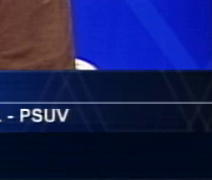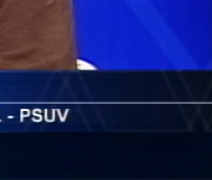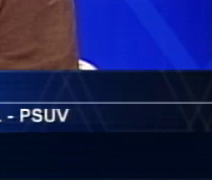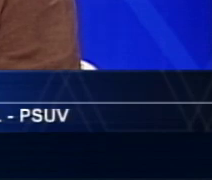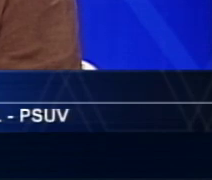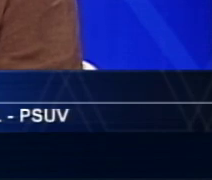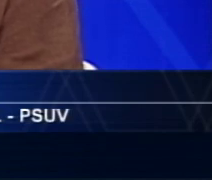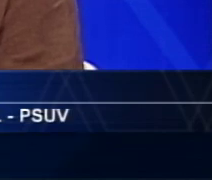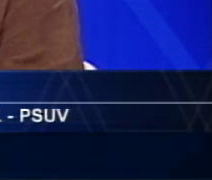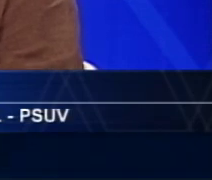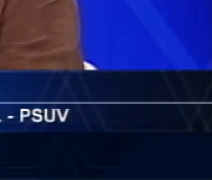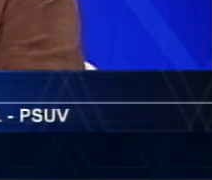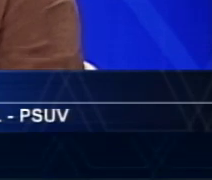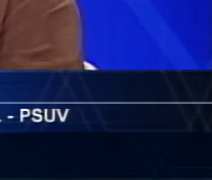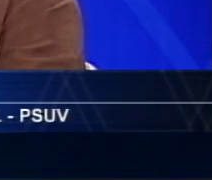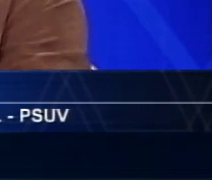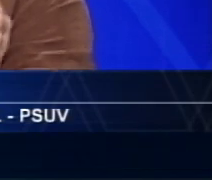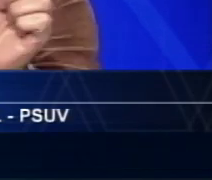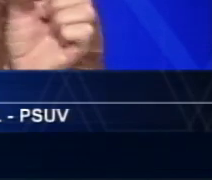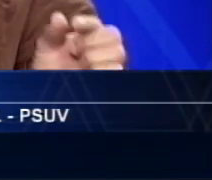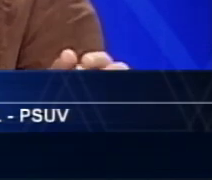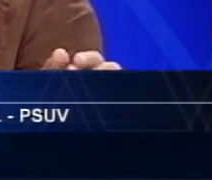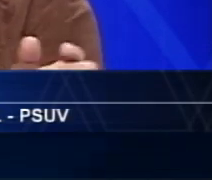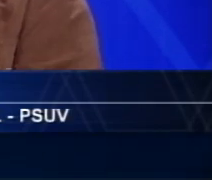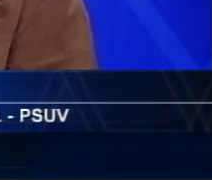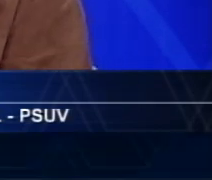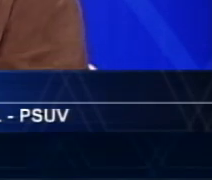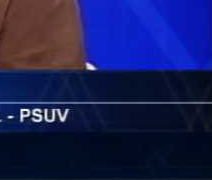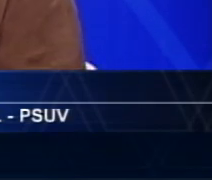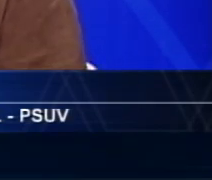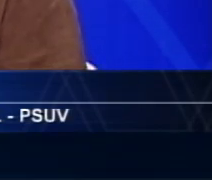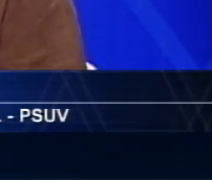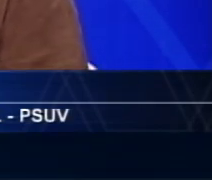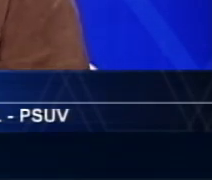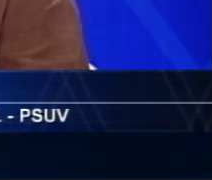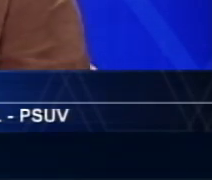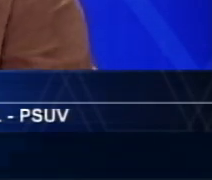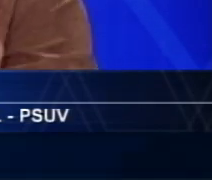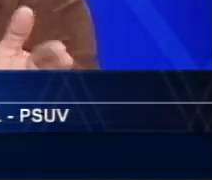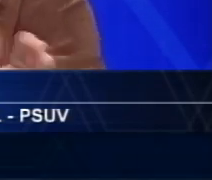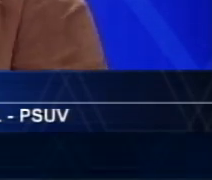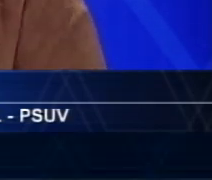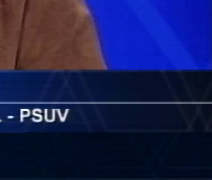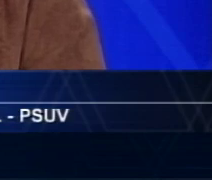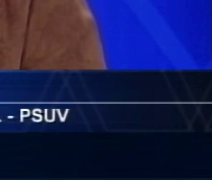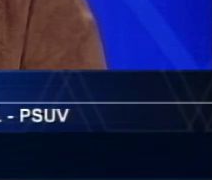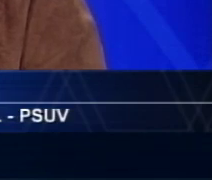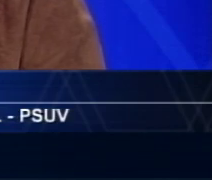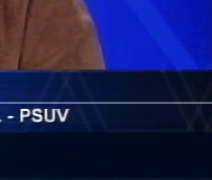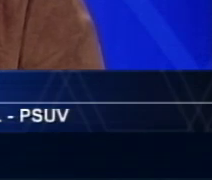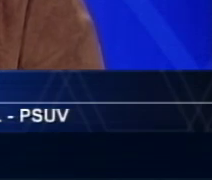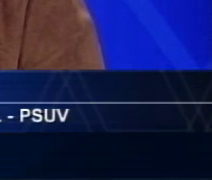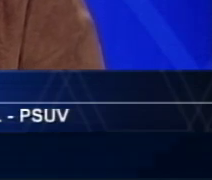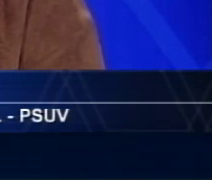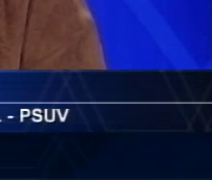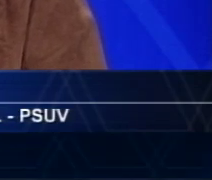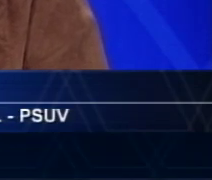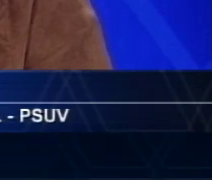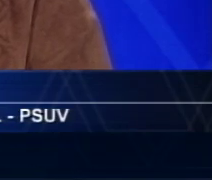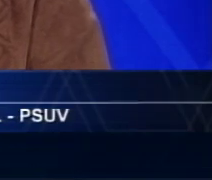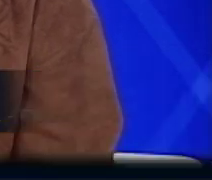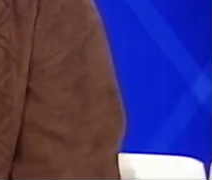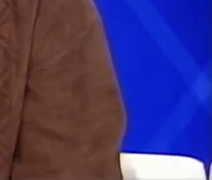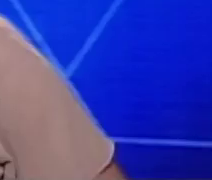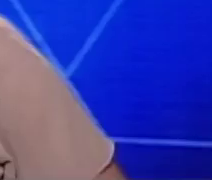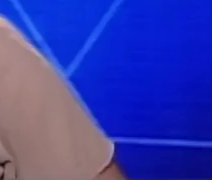de la oposición el que podamos llegar a un punto de encuentro, respetando las diferencias, en función de atender los problemas del país. A su juicio, ¿cuál